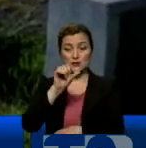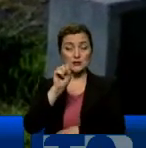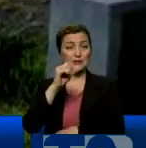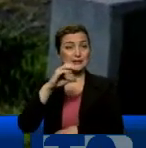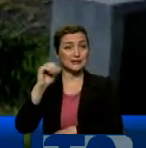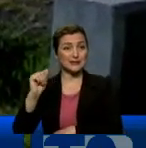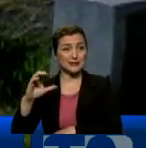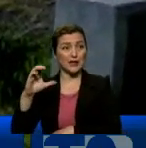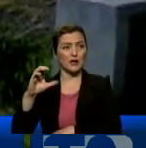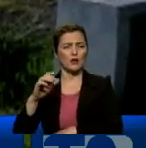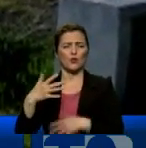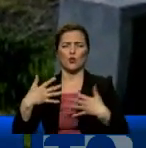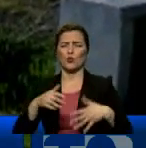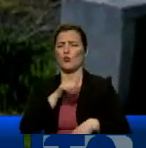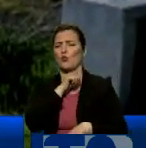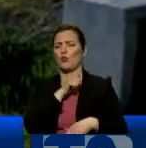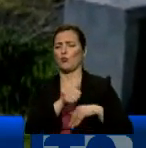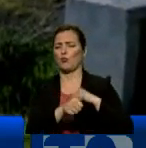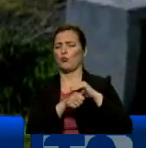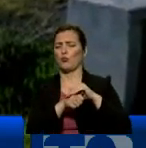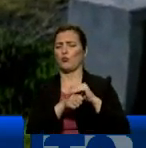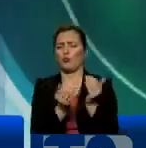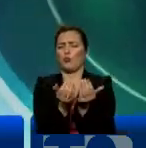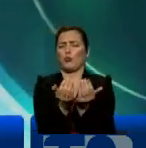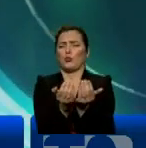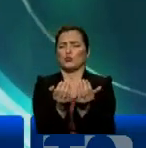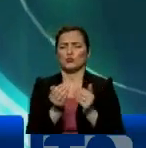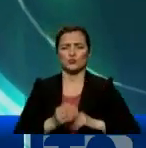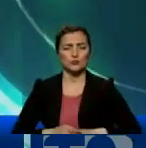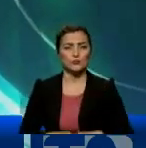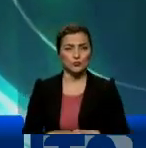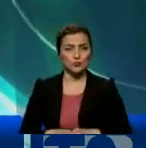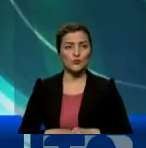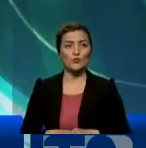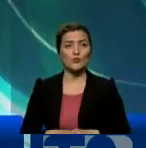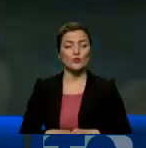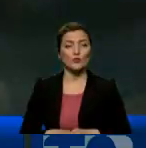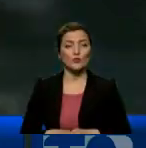la convirtió en una guarida de delincuentes y en un basurero.